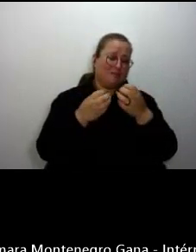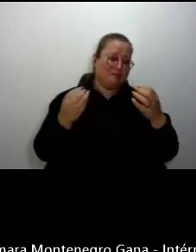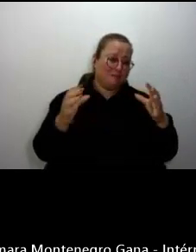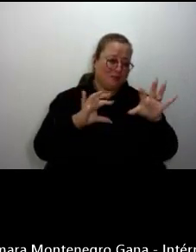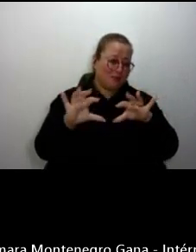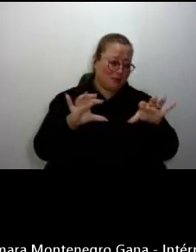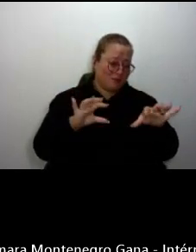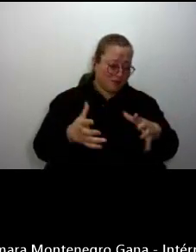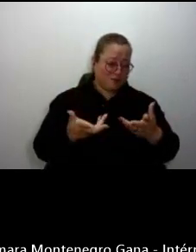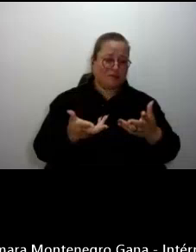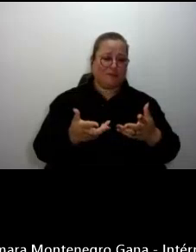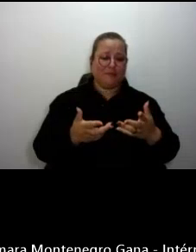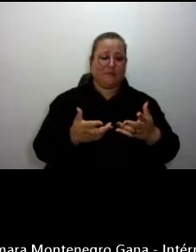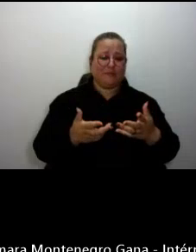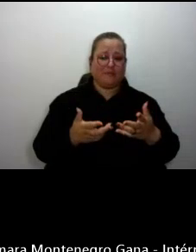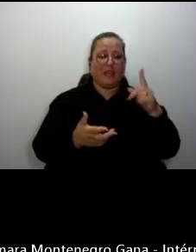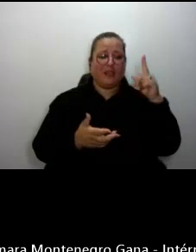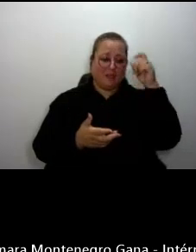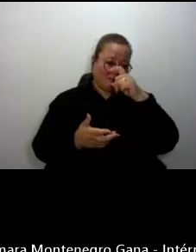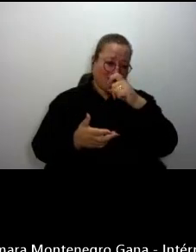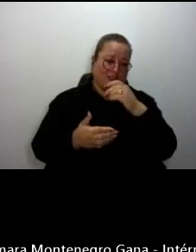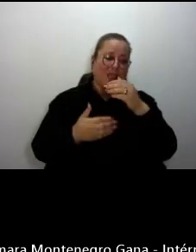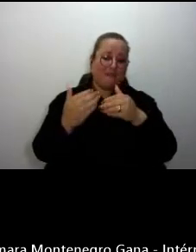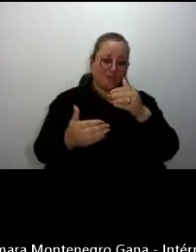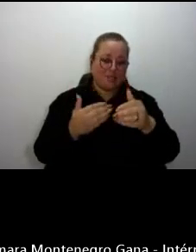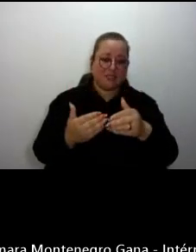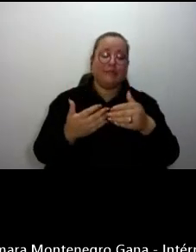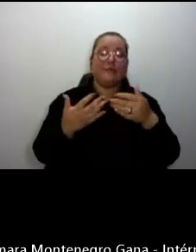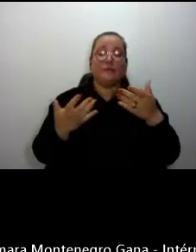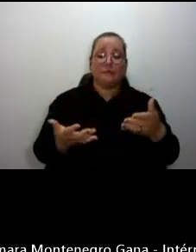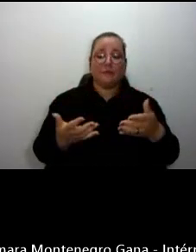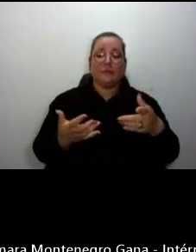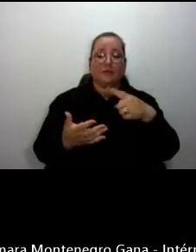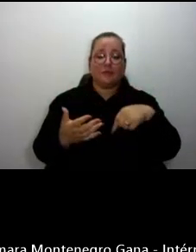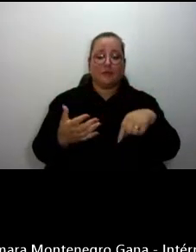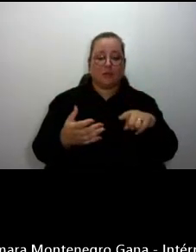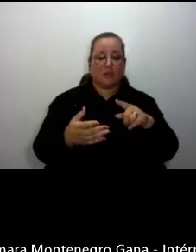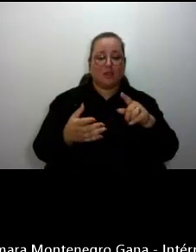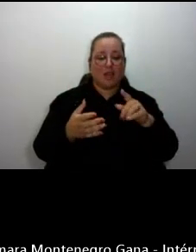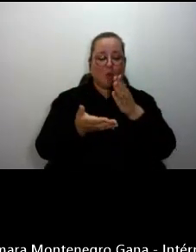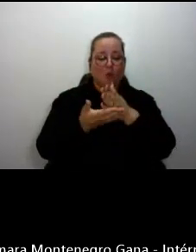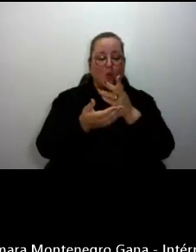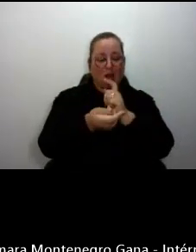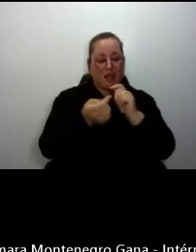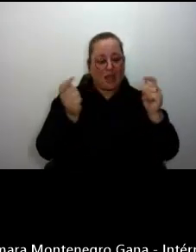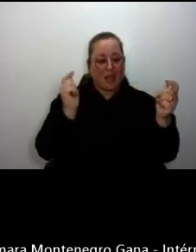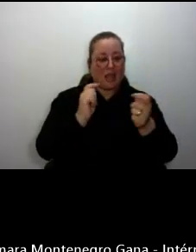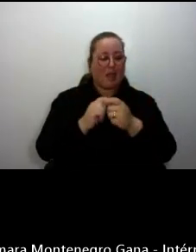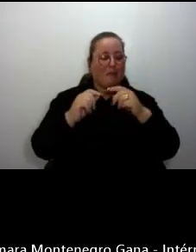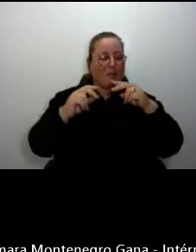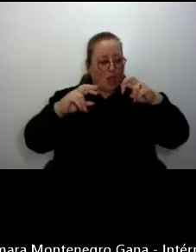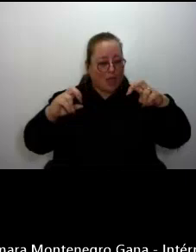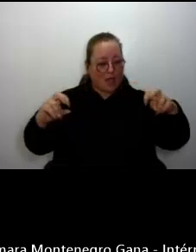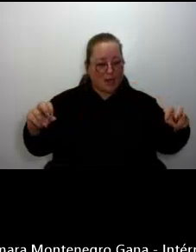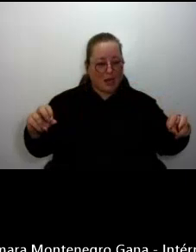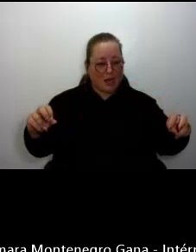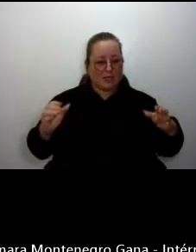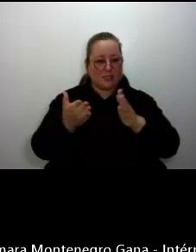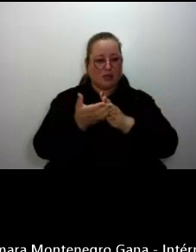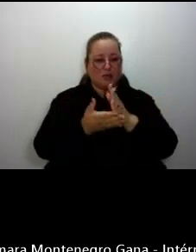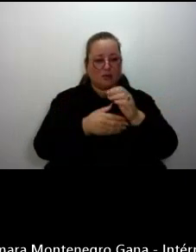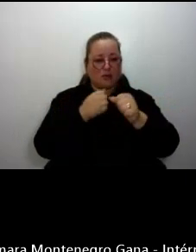factores hacían que esto fuera muy difícil. Entonces, la reconversión de la escuela, el análisis que surgió a